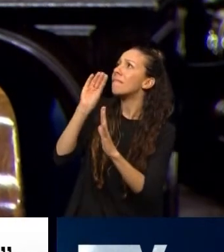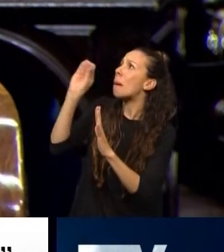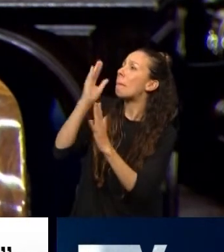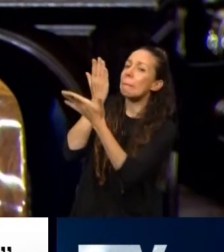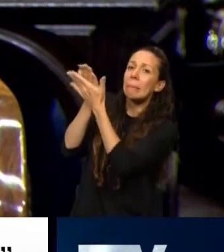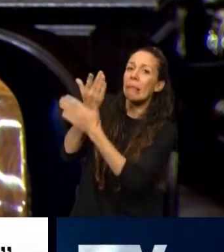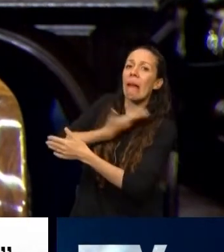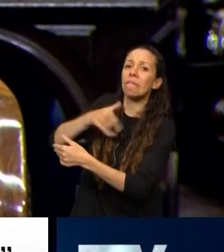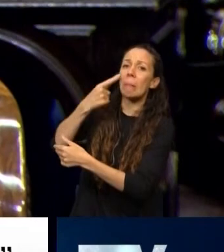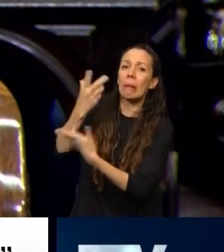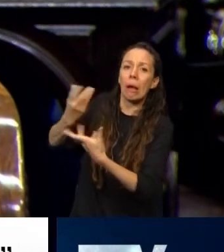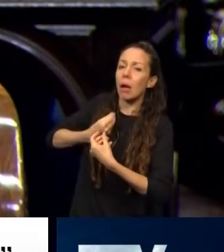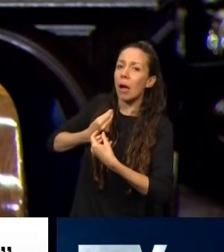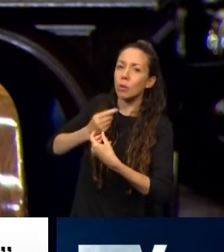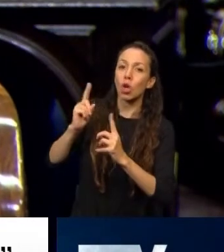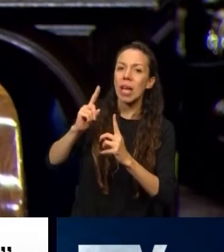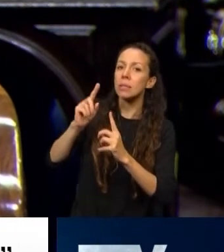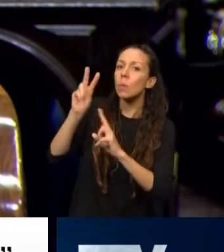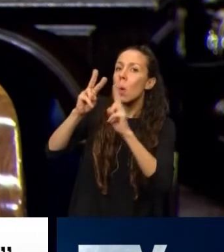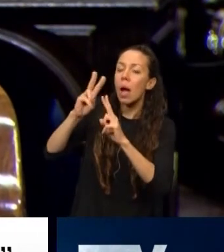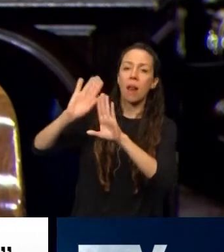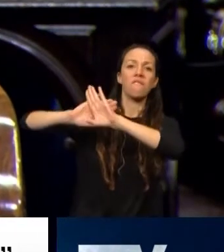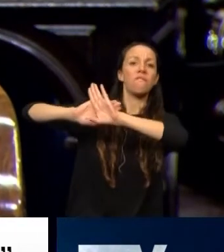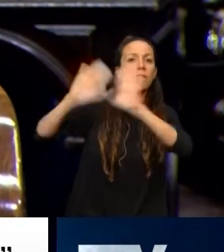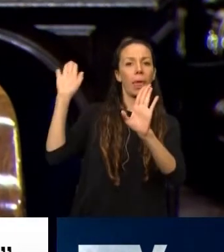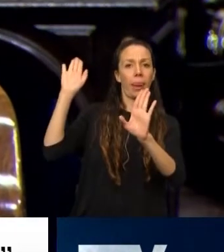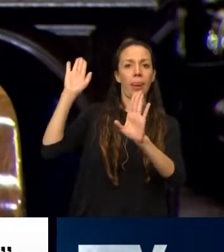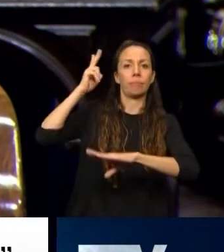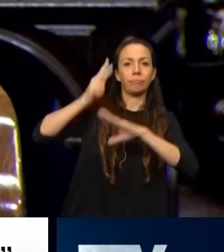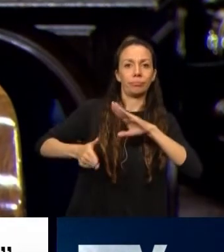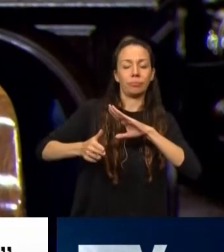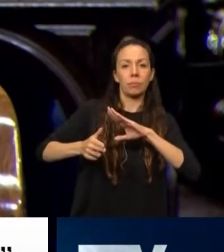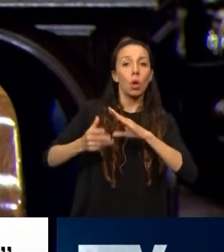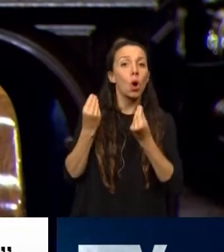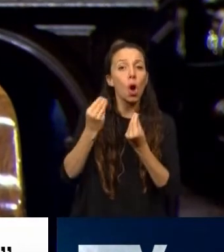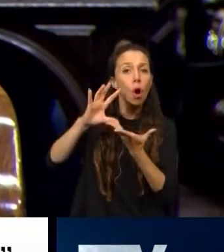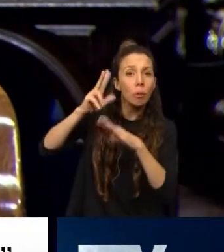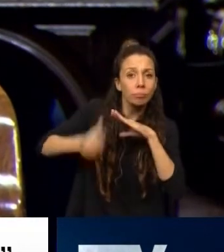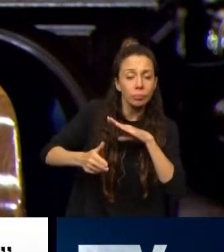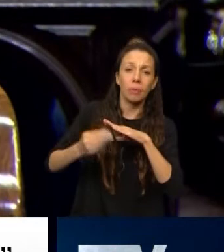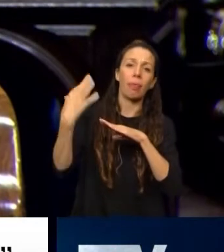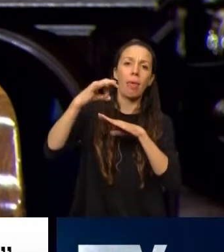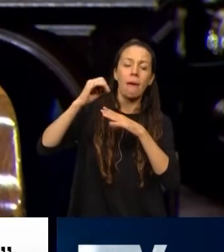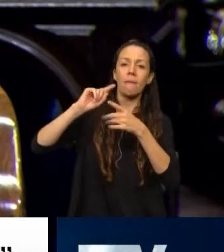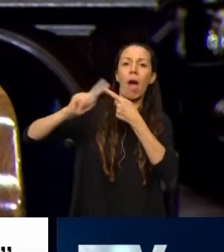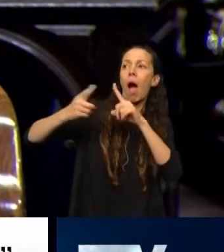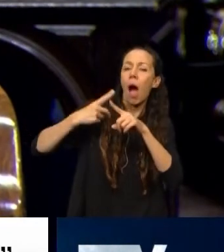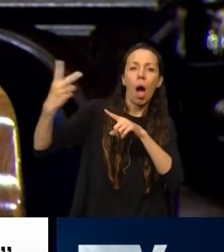Fondo Monetario Internacional. ¿Y cómo se sale? Se sale buscando un acuerdo que tenga un